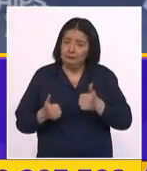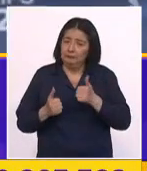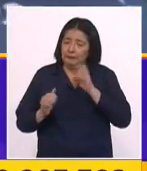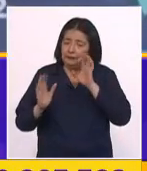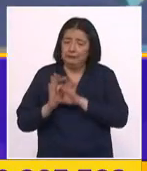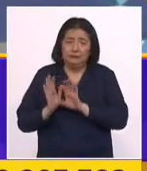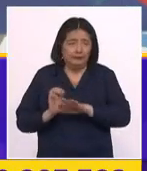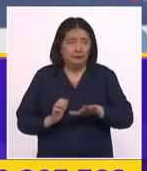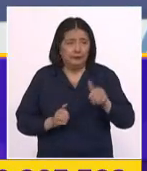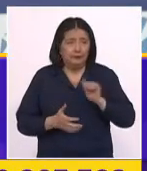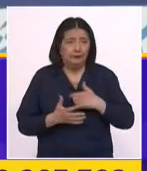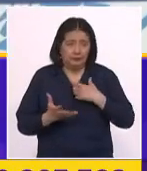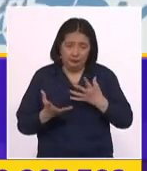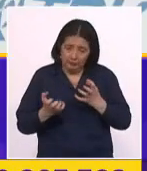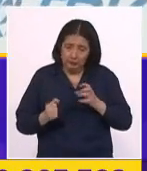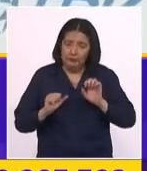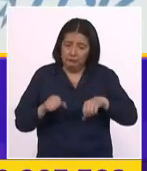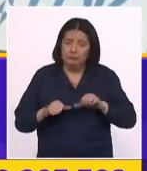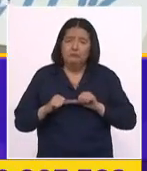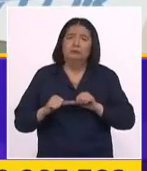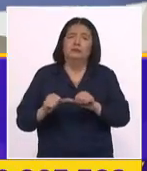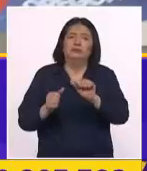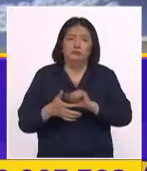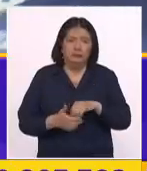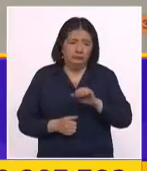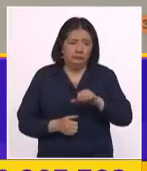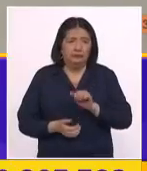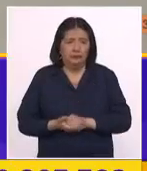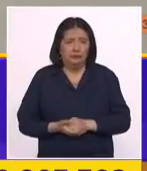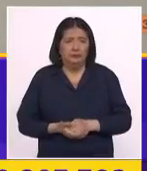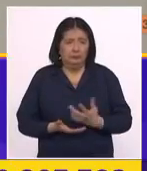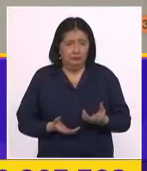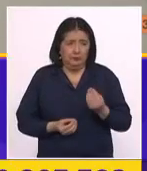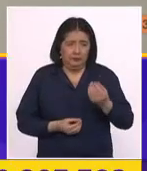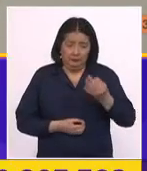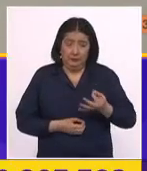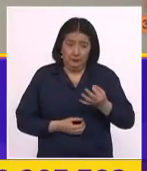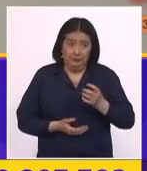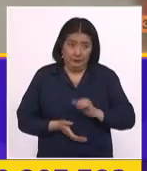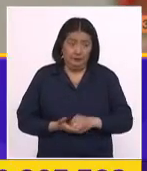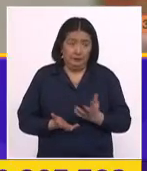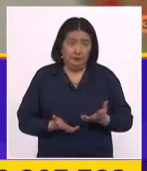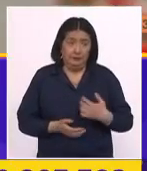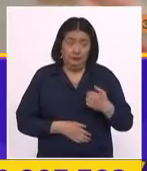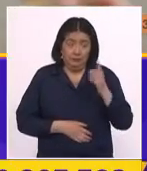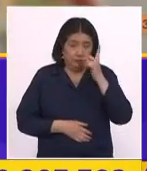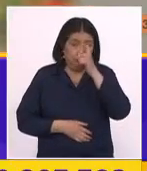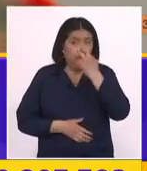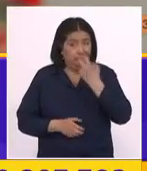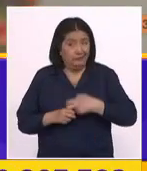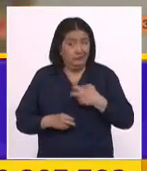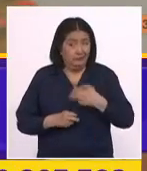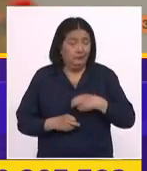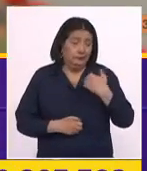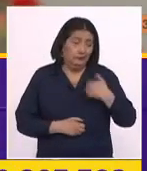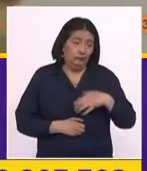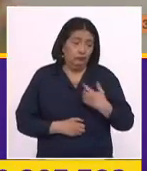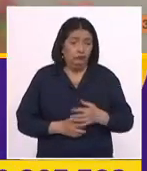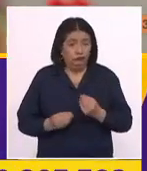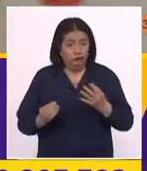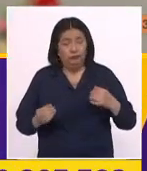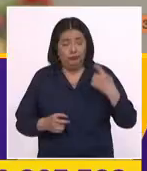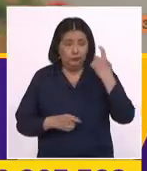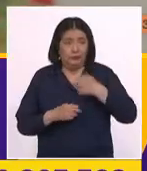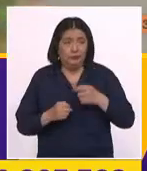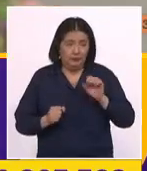ellos, pues, ¿no? Yo quiero seguir por ese camino también porque en realidad, o sea, el camino ha sido muy duro, he pasado por momentos muy duros